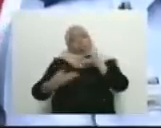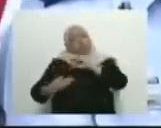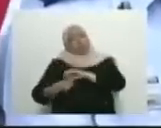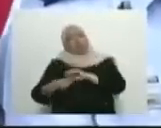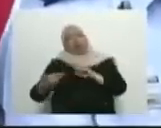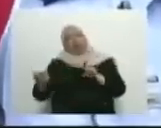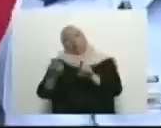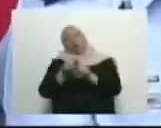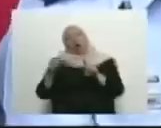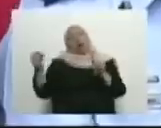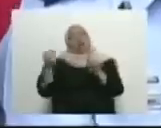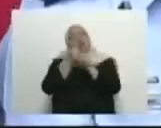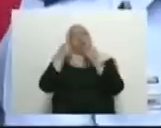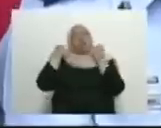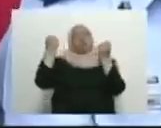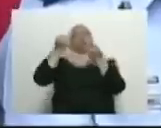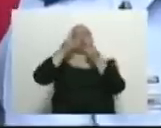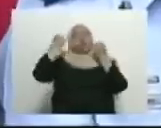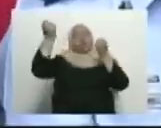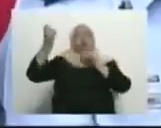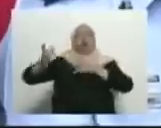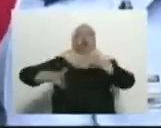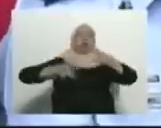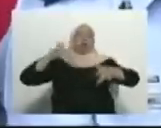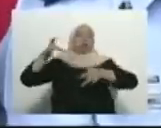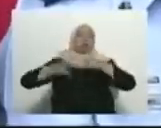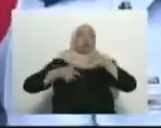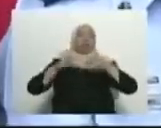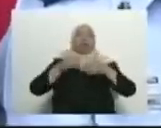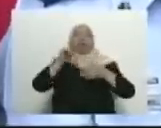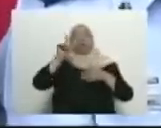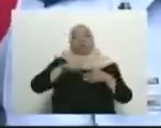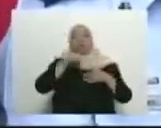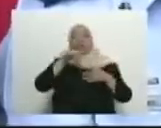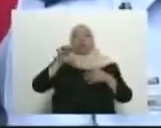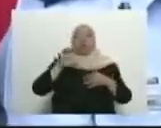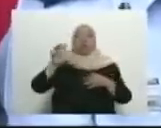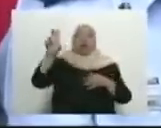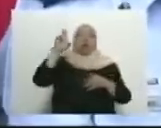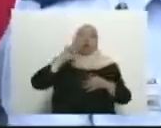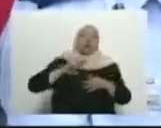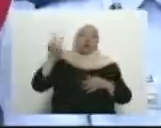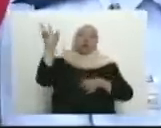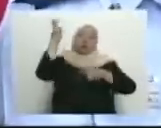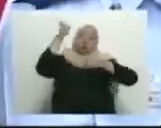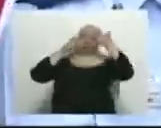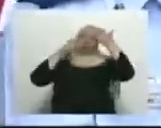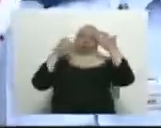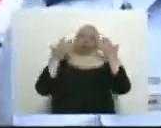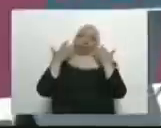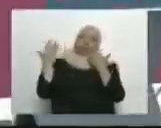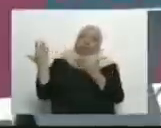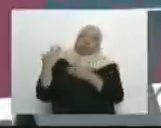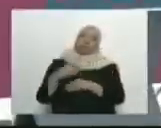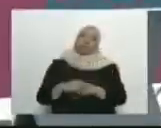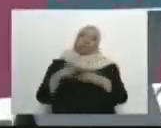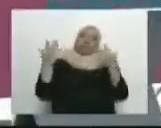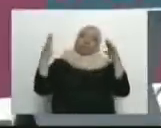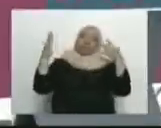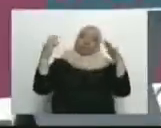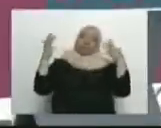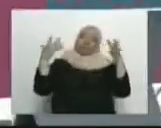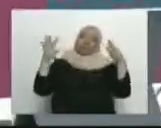combate, más acción y más lealtad también a la patria de Bolívar y Chávez. Correcto.